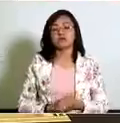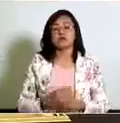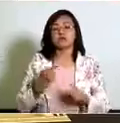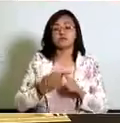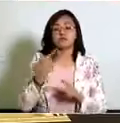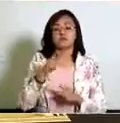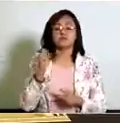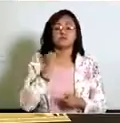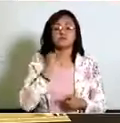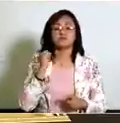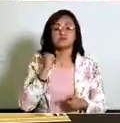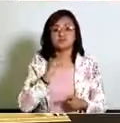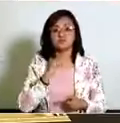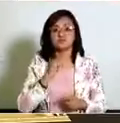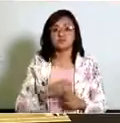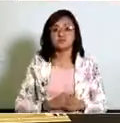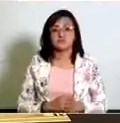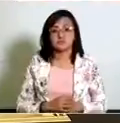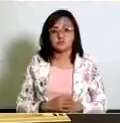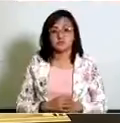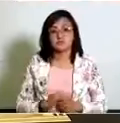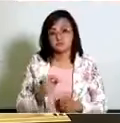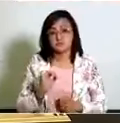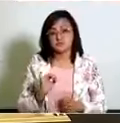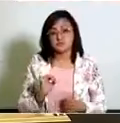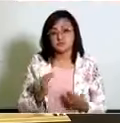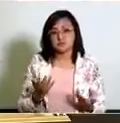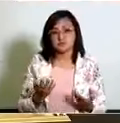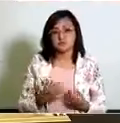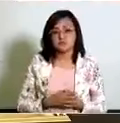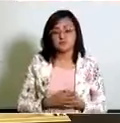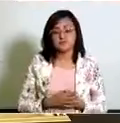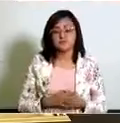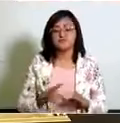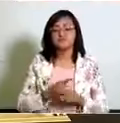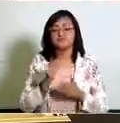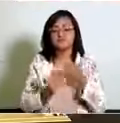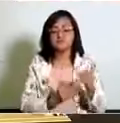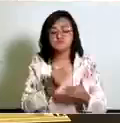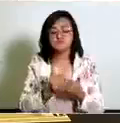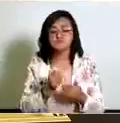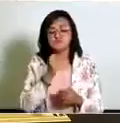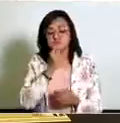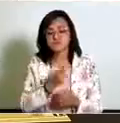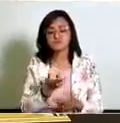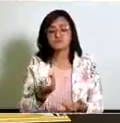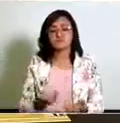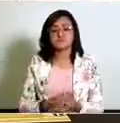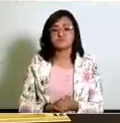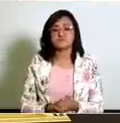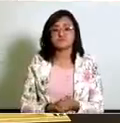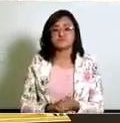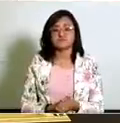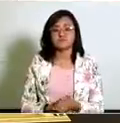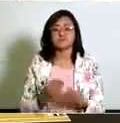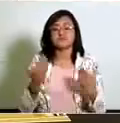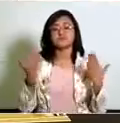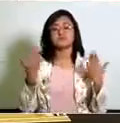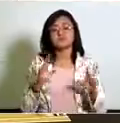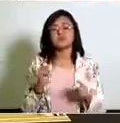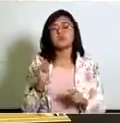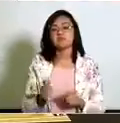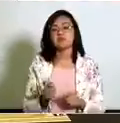del senado sí los procedimientos parlamentarios son los